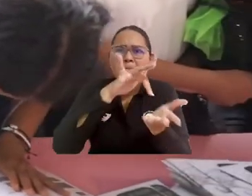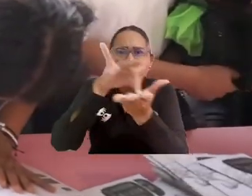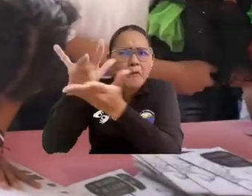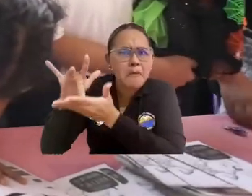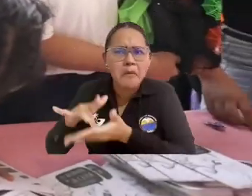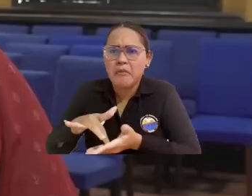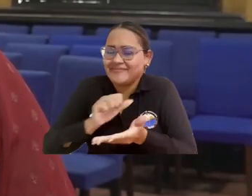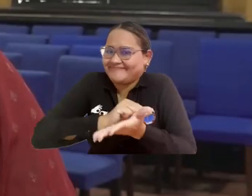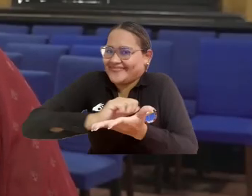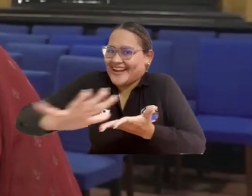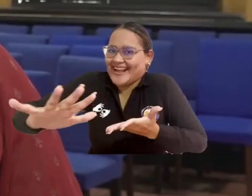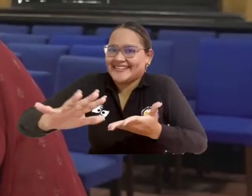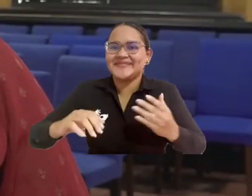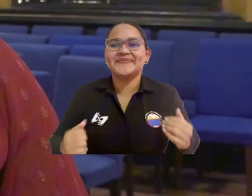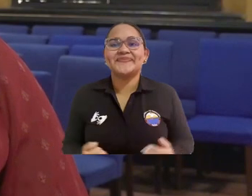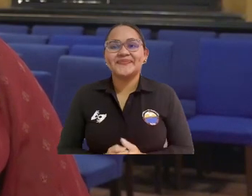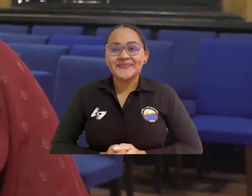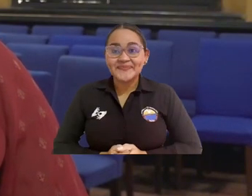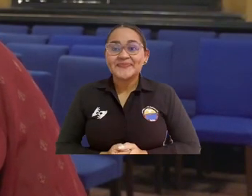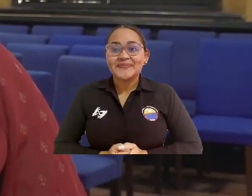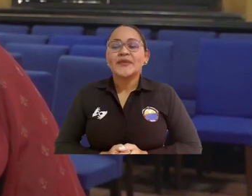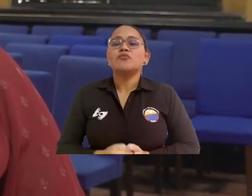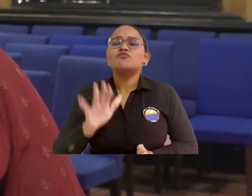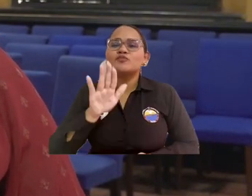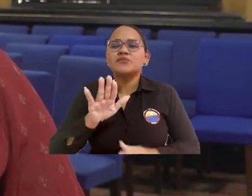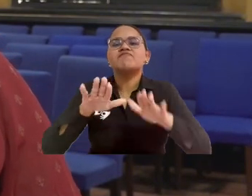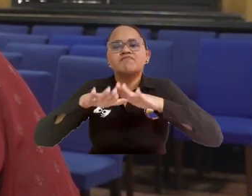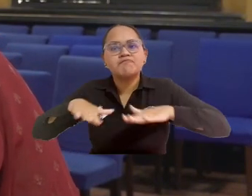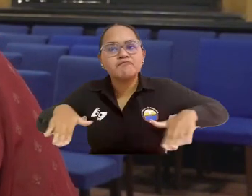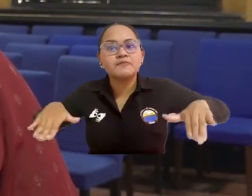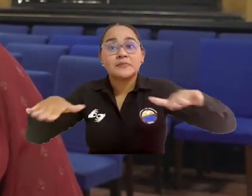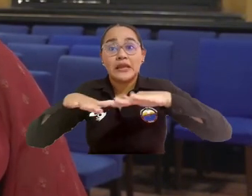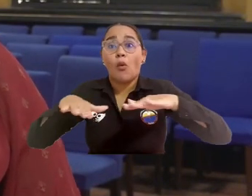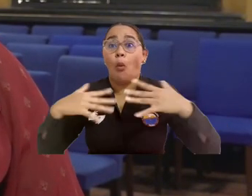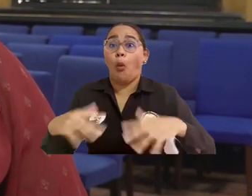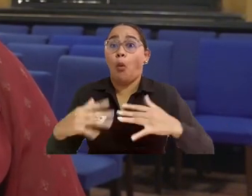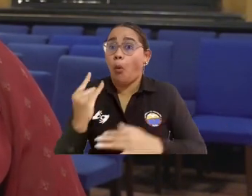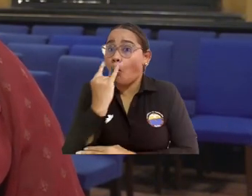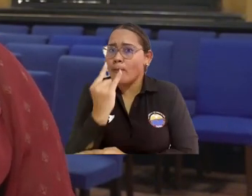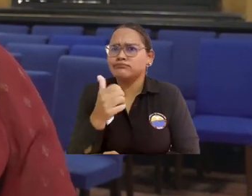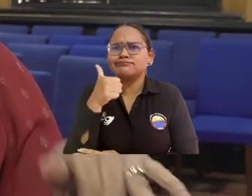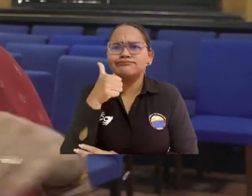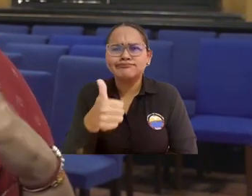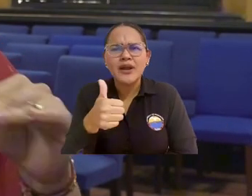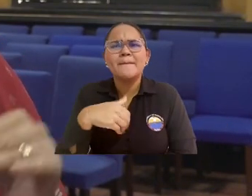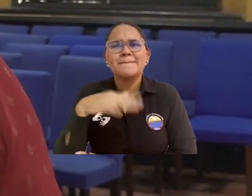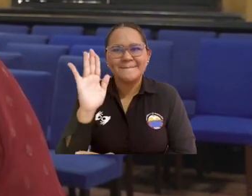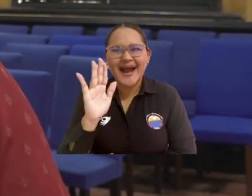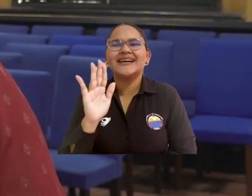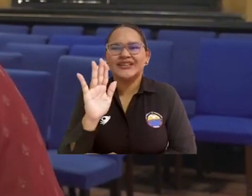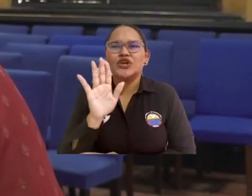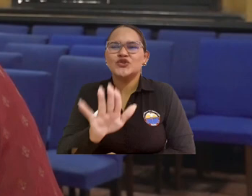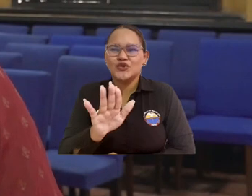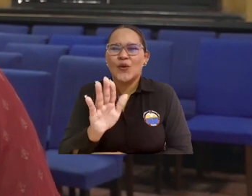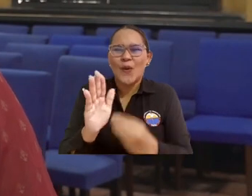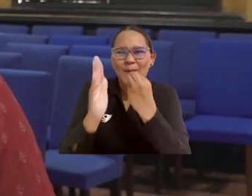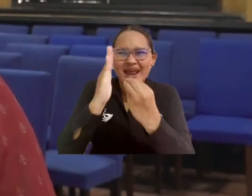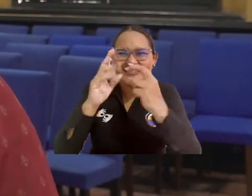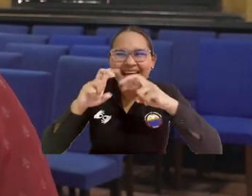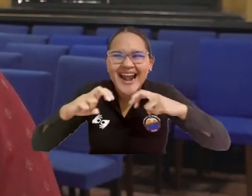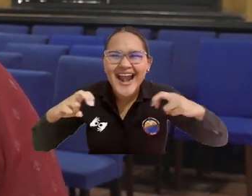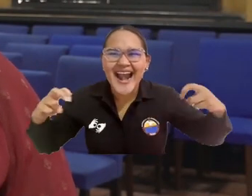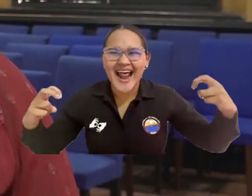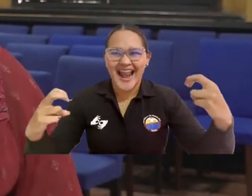estos eventos también. Vamos a contar con un espacio súper interesante en Teatrino de la Universidad, donde se